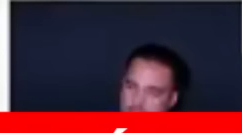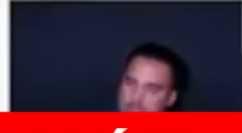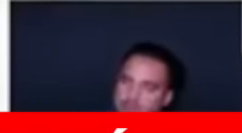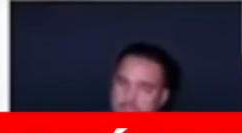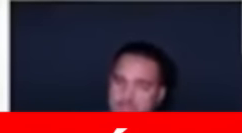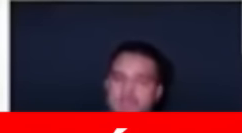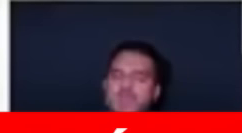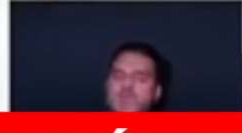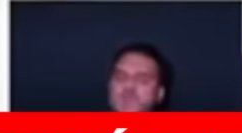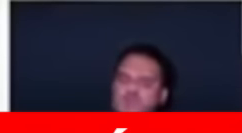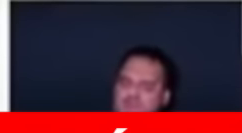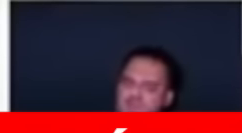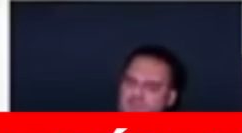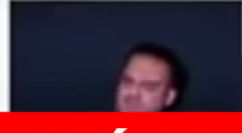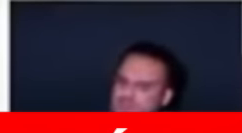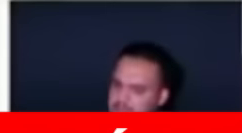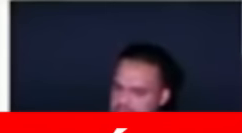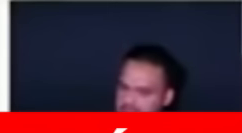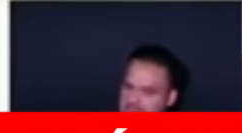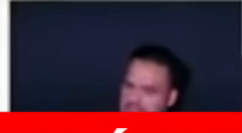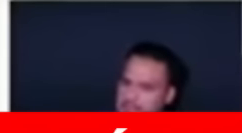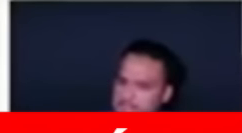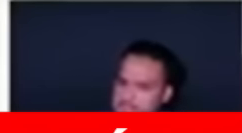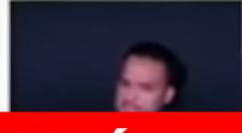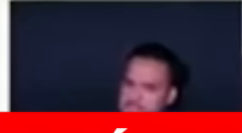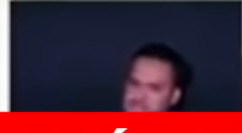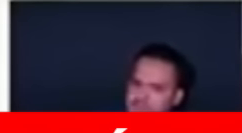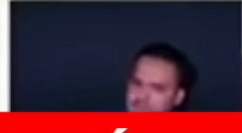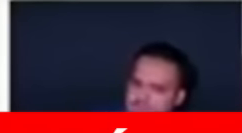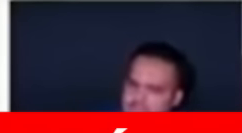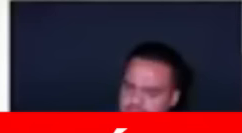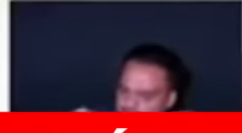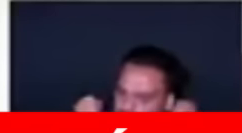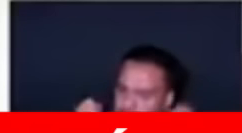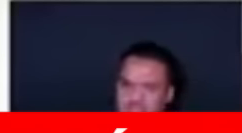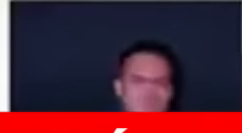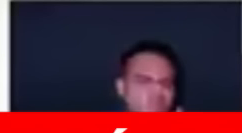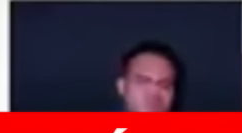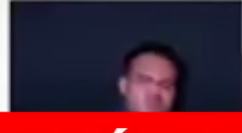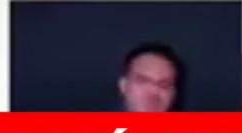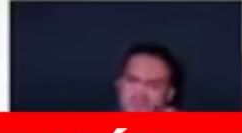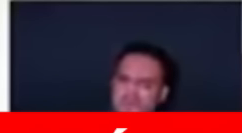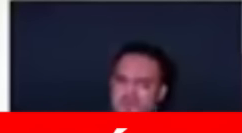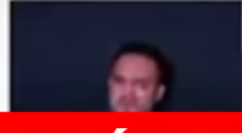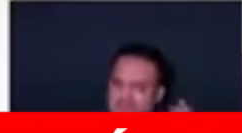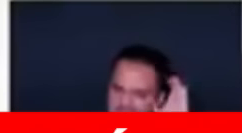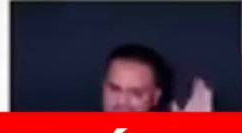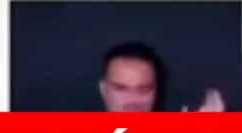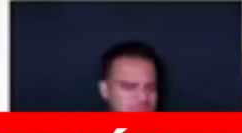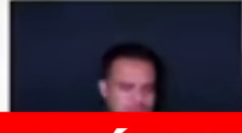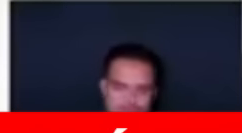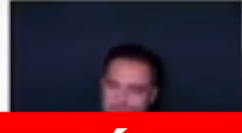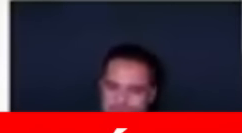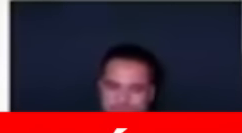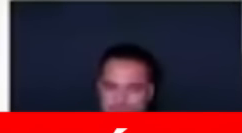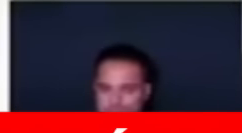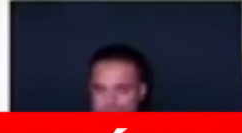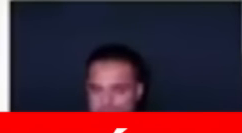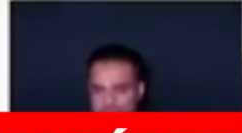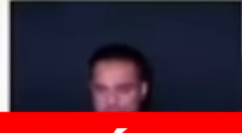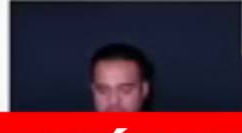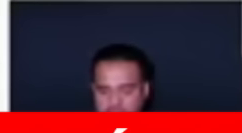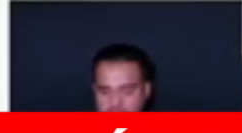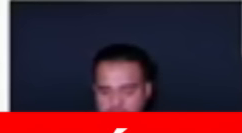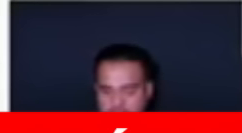la libertad, la seguridad de las familias mexicanas, no para proteger a delincuentes. Y mientras eso